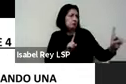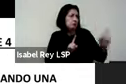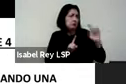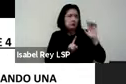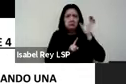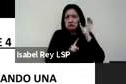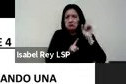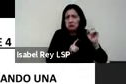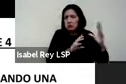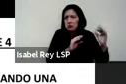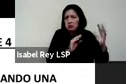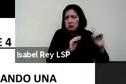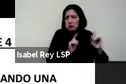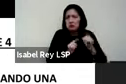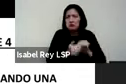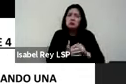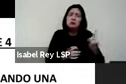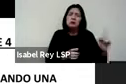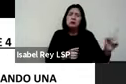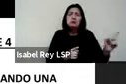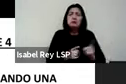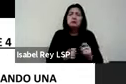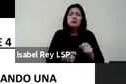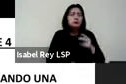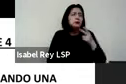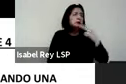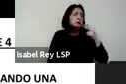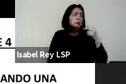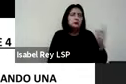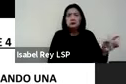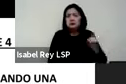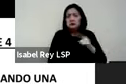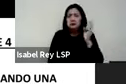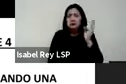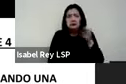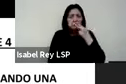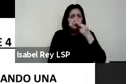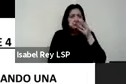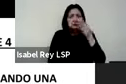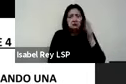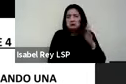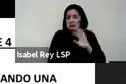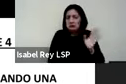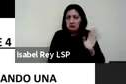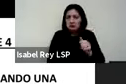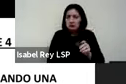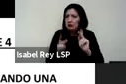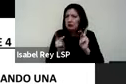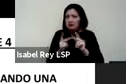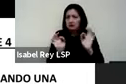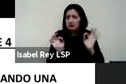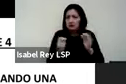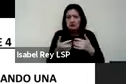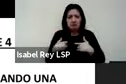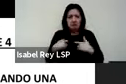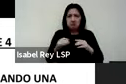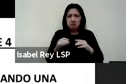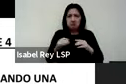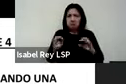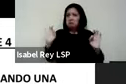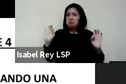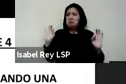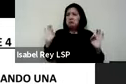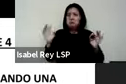escuchar su conversación, y si alguno de esos prende un cigarro y yo ni siquiera lo puedo oler, perfecto. ¿Qué me va a pasar?